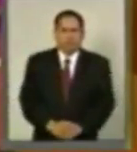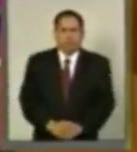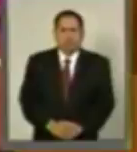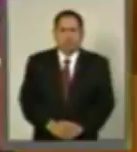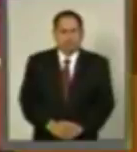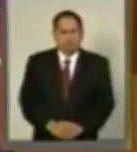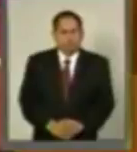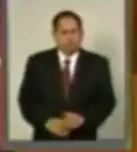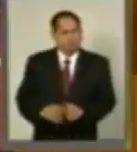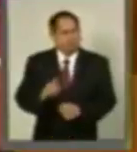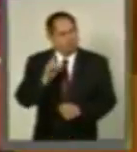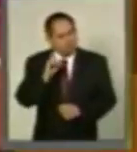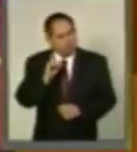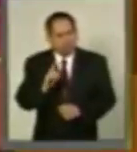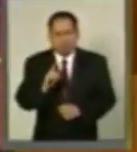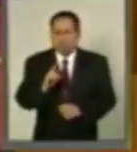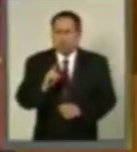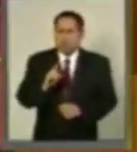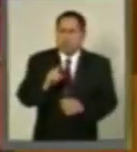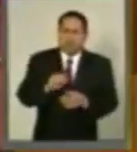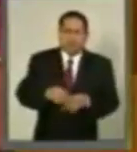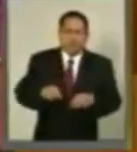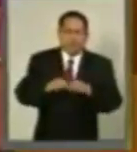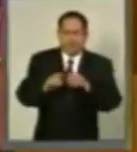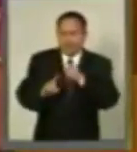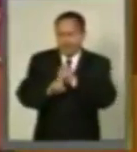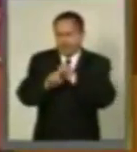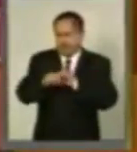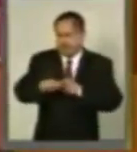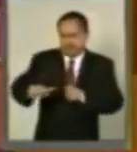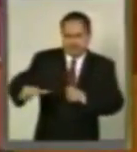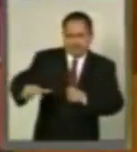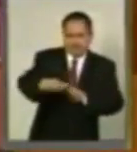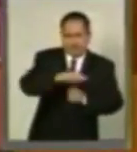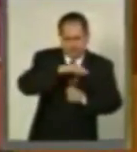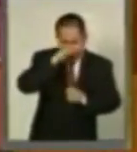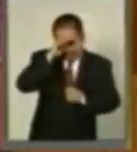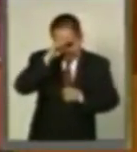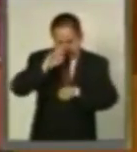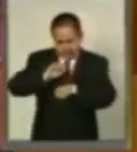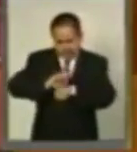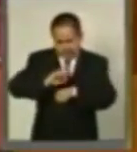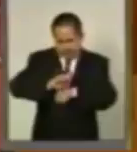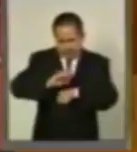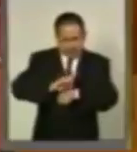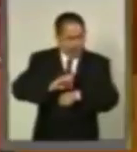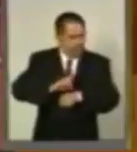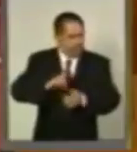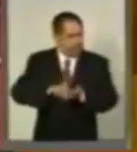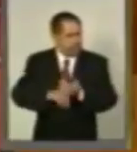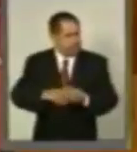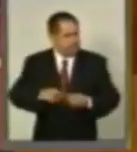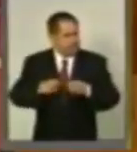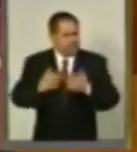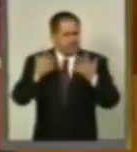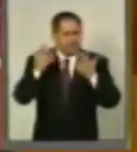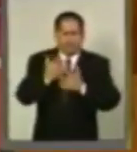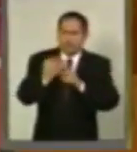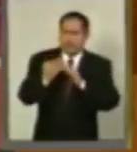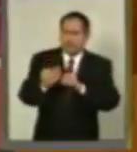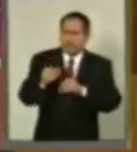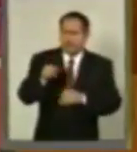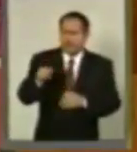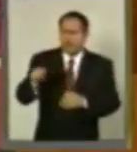Una de las grandes situaciones y problemas que vivimos todos los días y que atentan